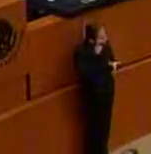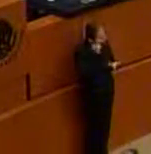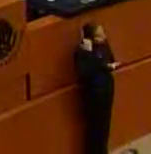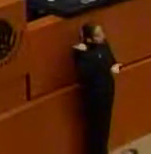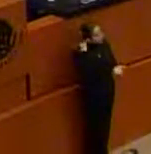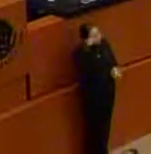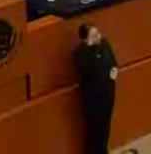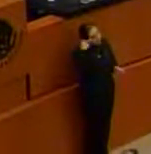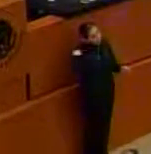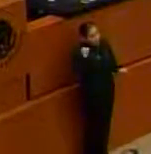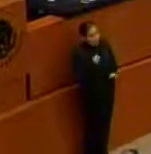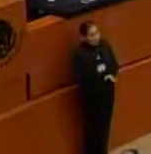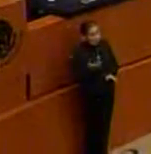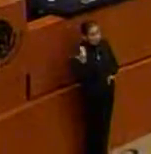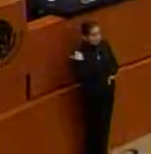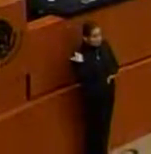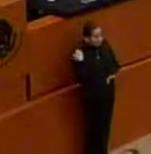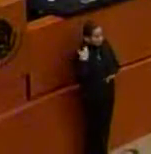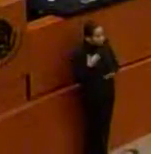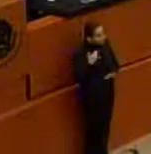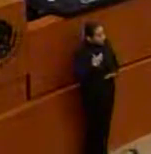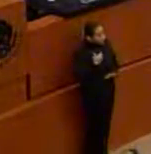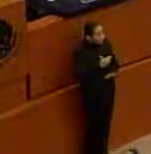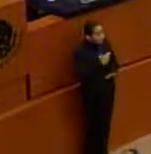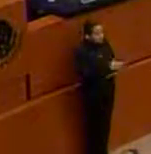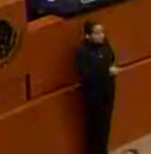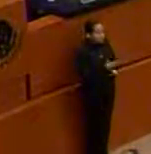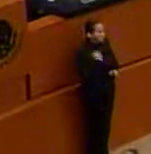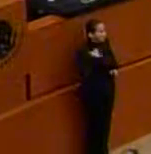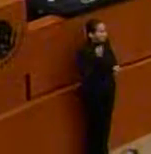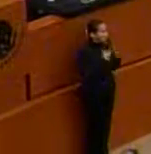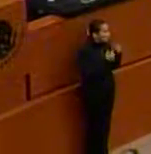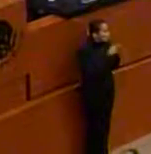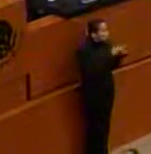pues desde el siglo pasado en los